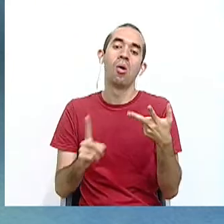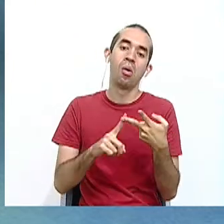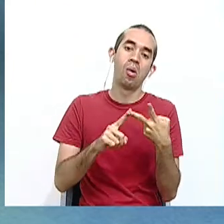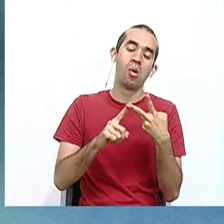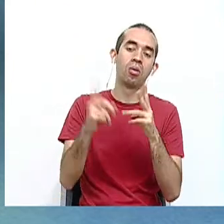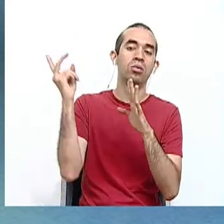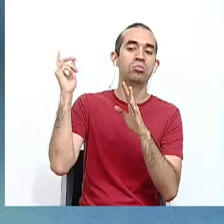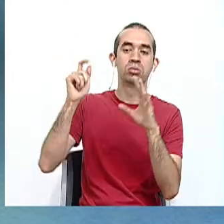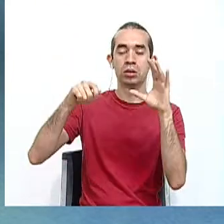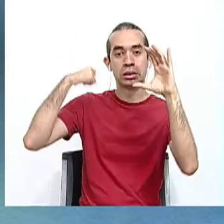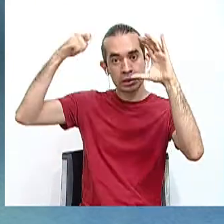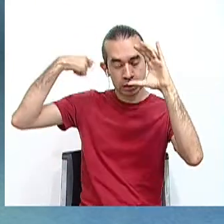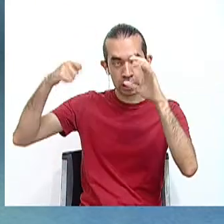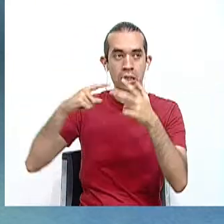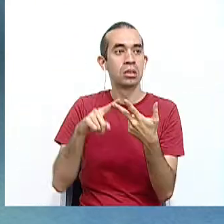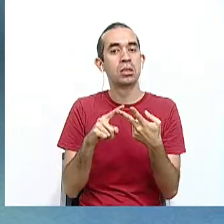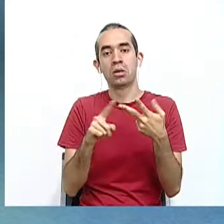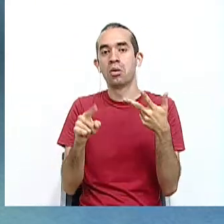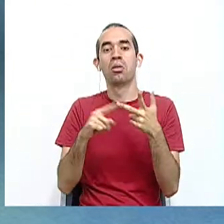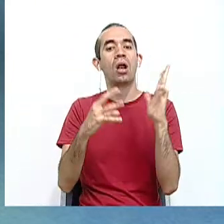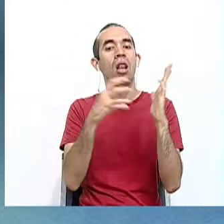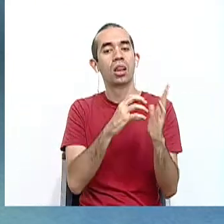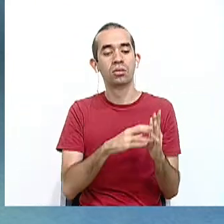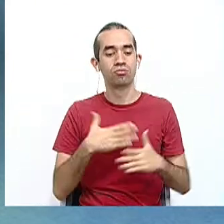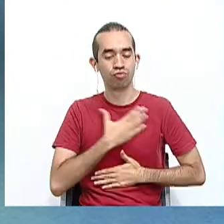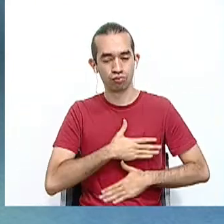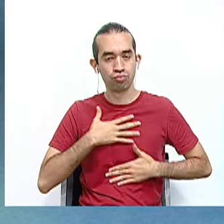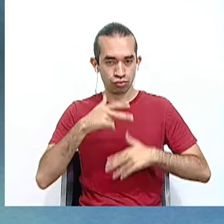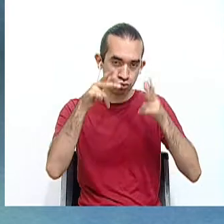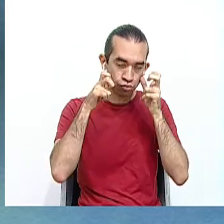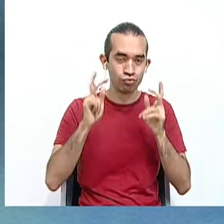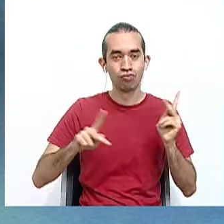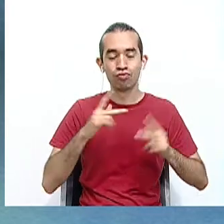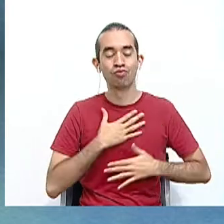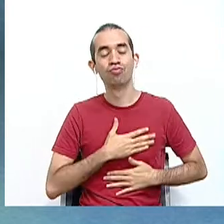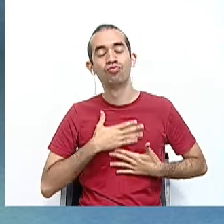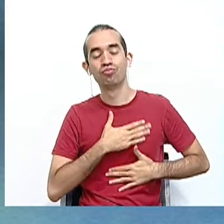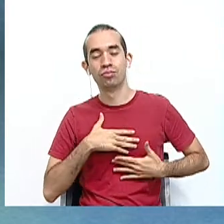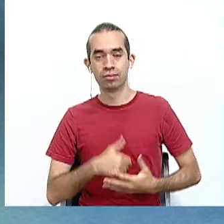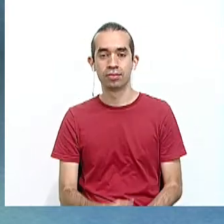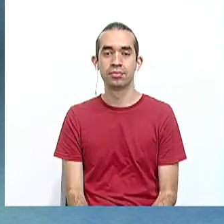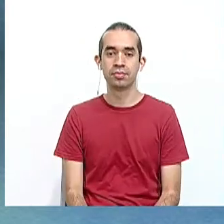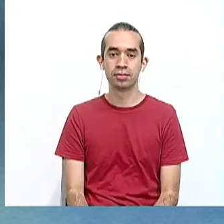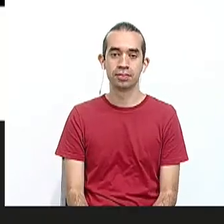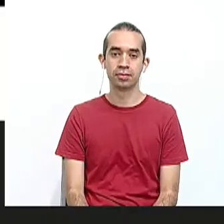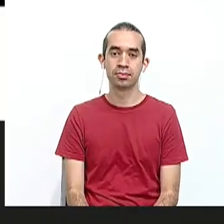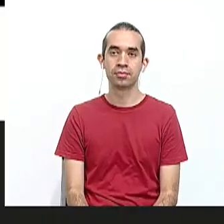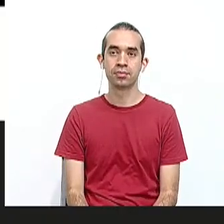demás artículos que buscan entretener o divertir a las personas.